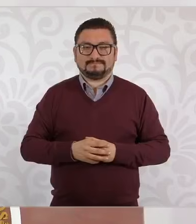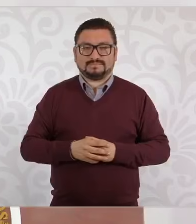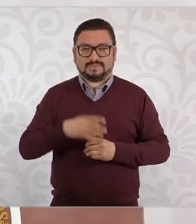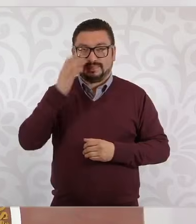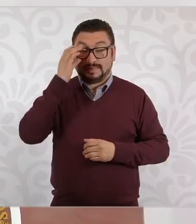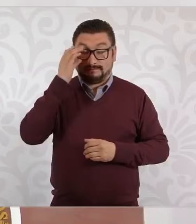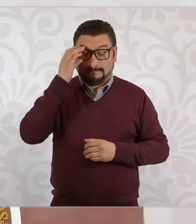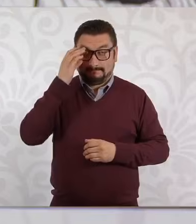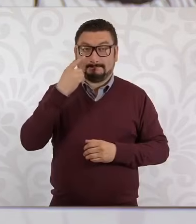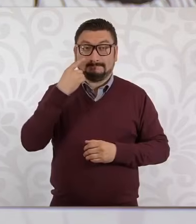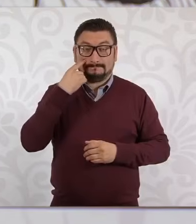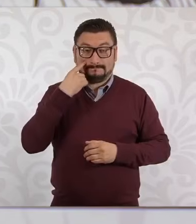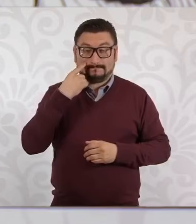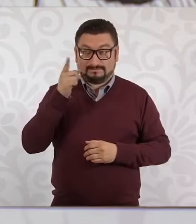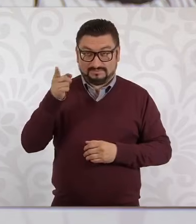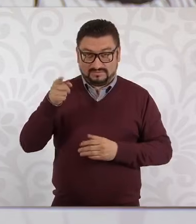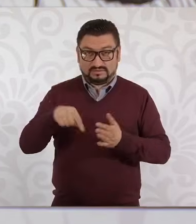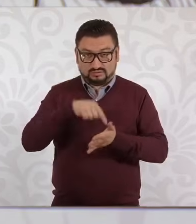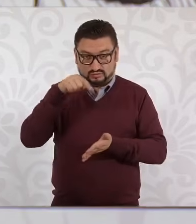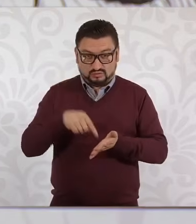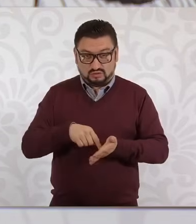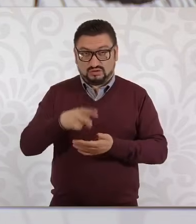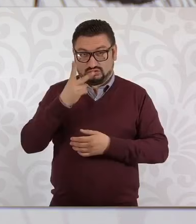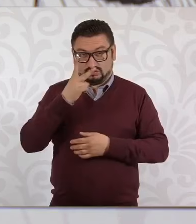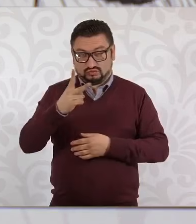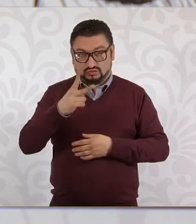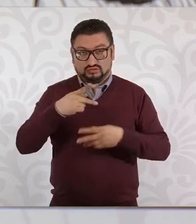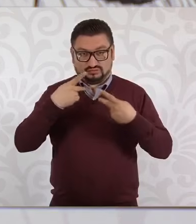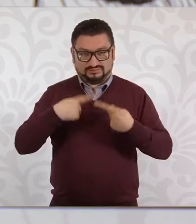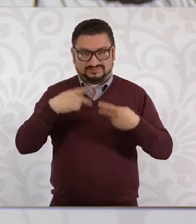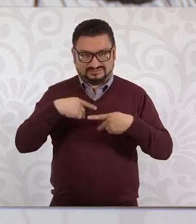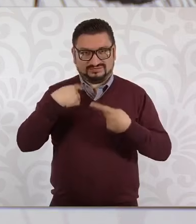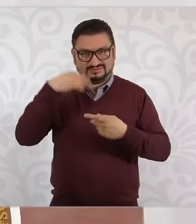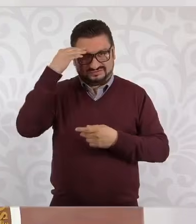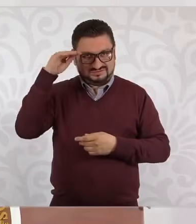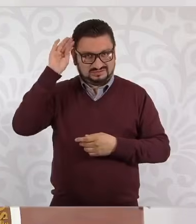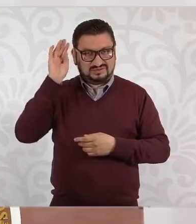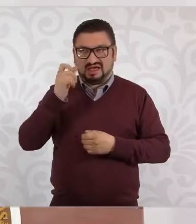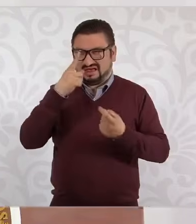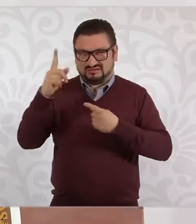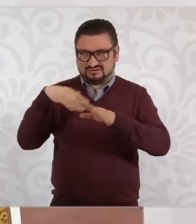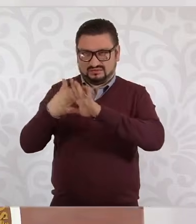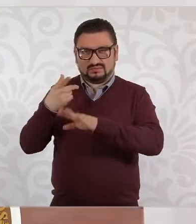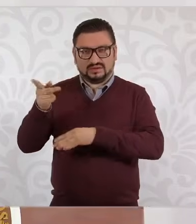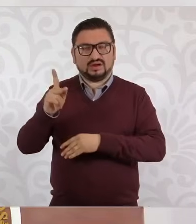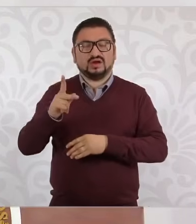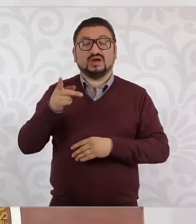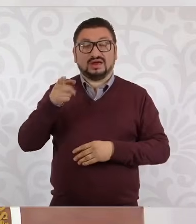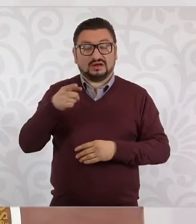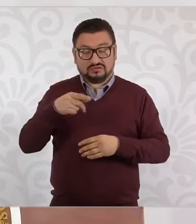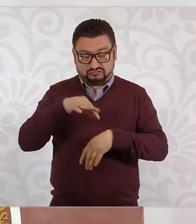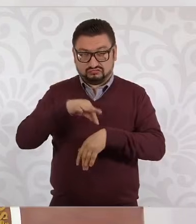Fíjense, ahí, por ejemplo, ahí en ese lugar hay 2 médicos cubanos, tanto que se dice de los médicos cubanos, que son los